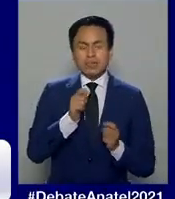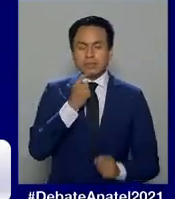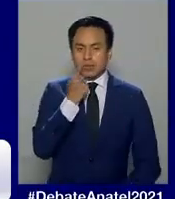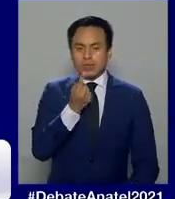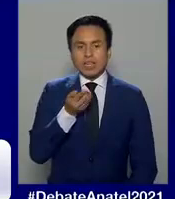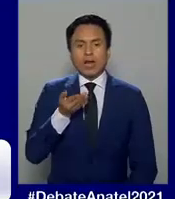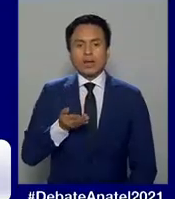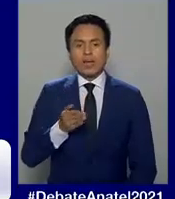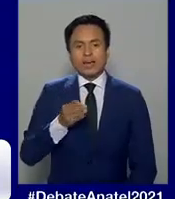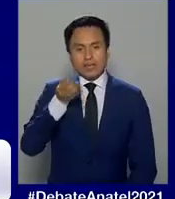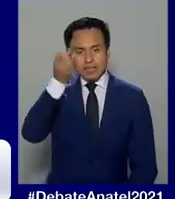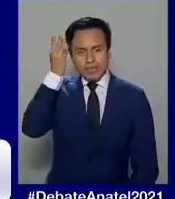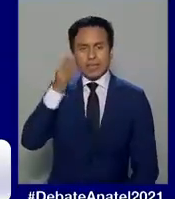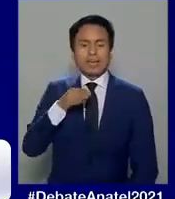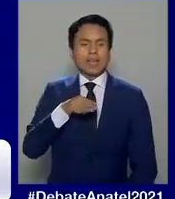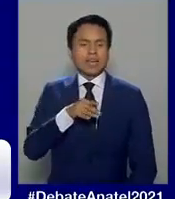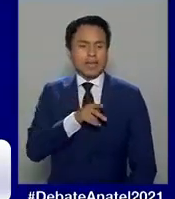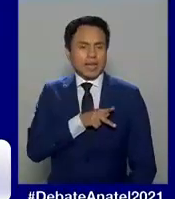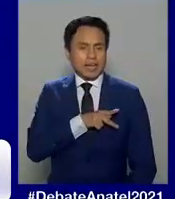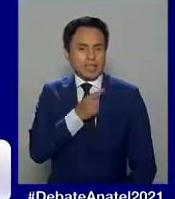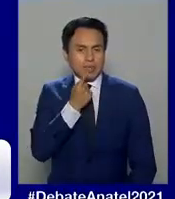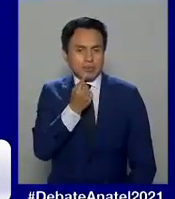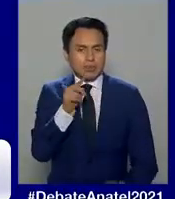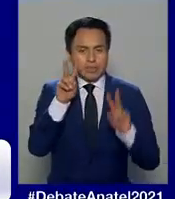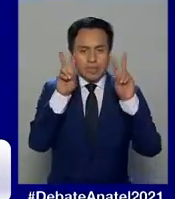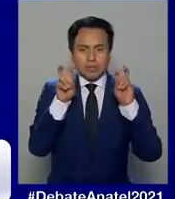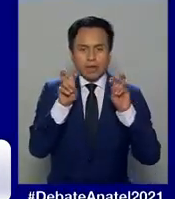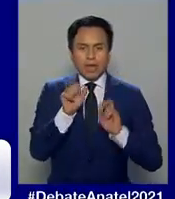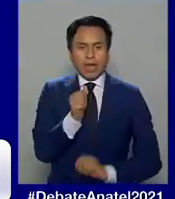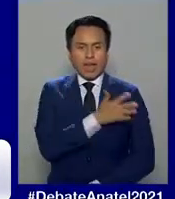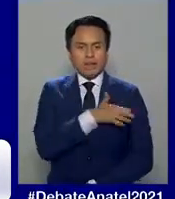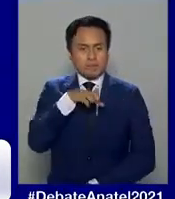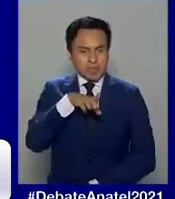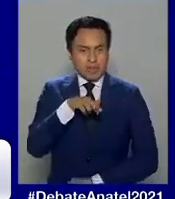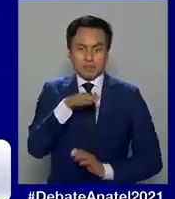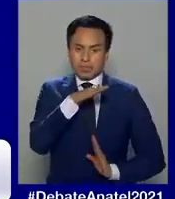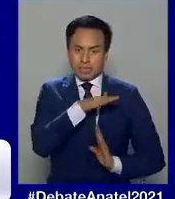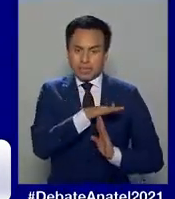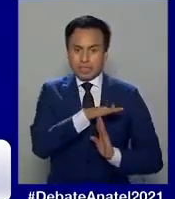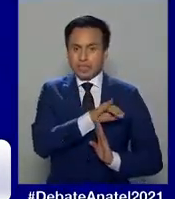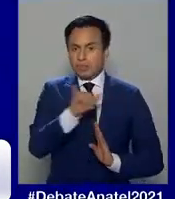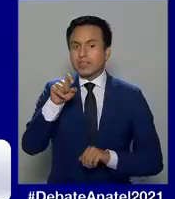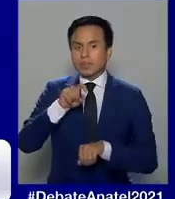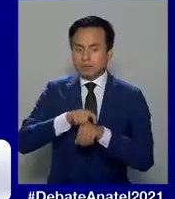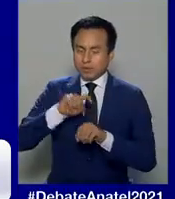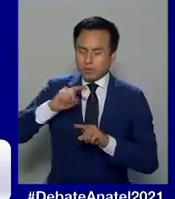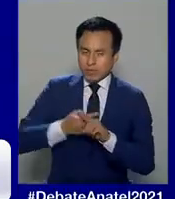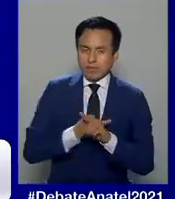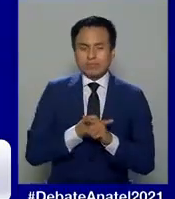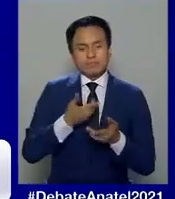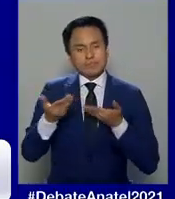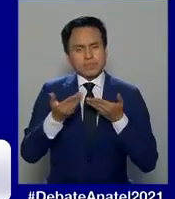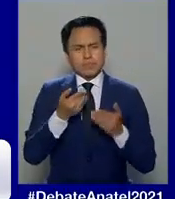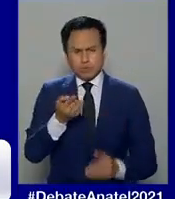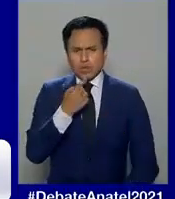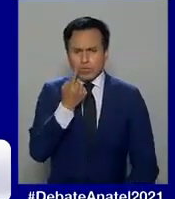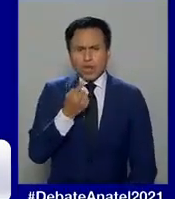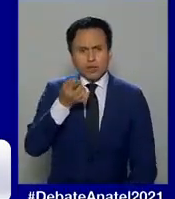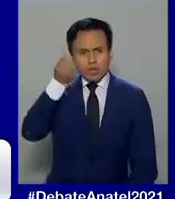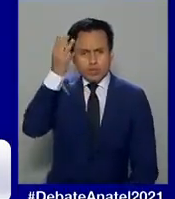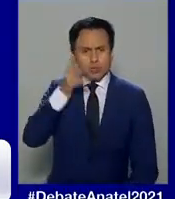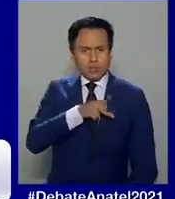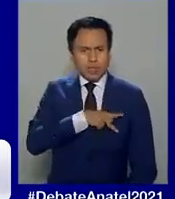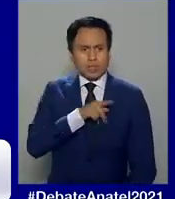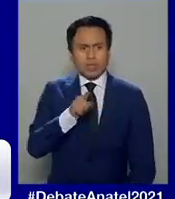preguntarle a José Antonio Kast, aunque queda pendiente esto sobre las AFP, así que lo vamos a abordar en un momento más. José Antonio, usted ha cambiado,